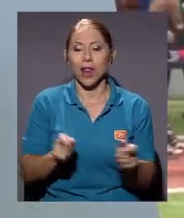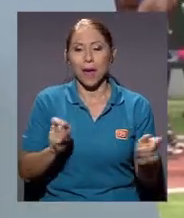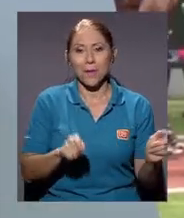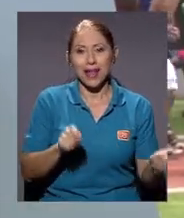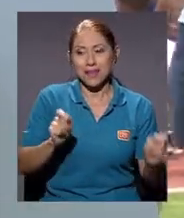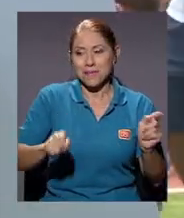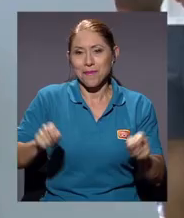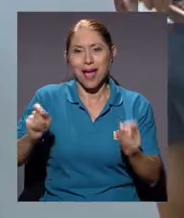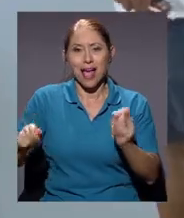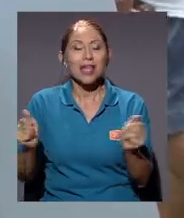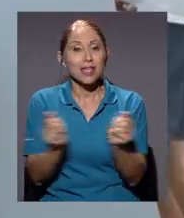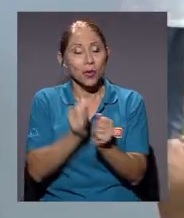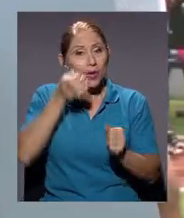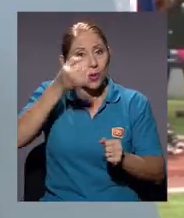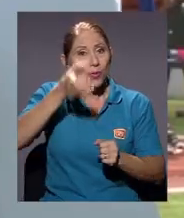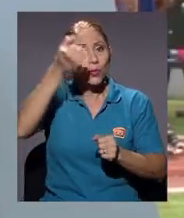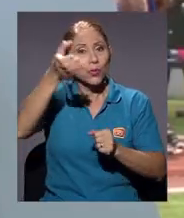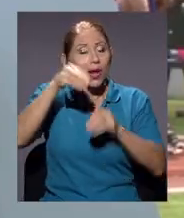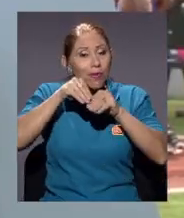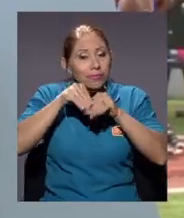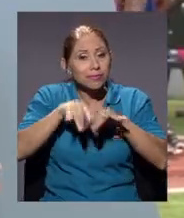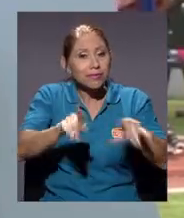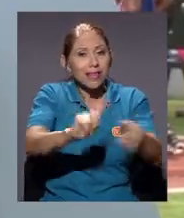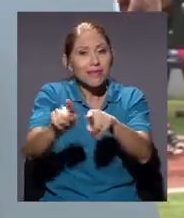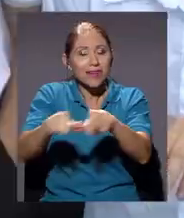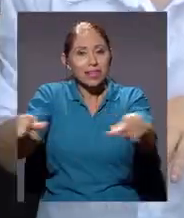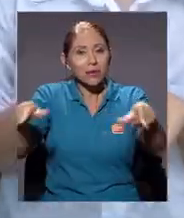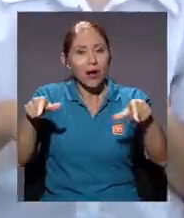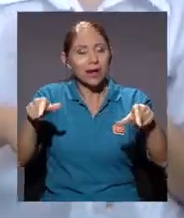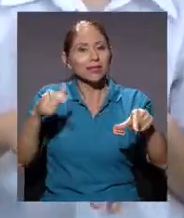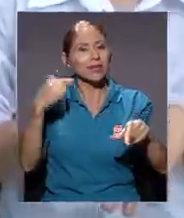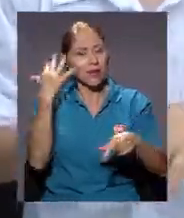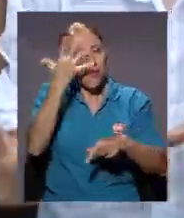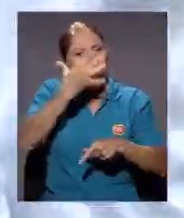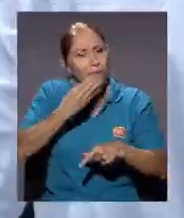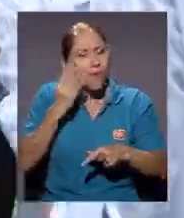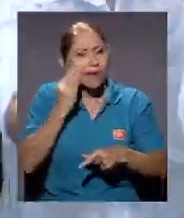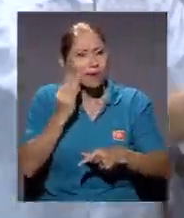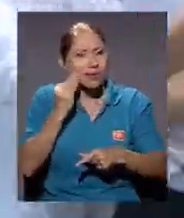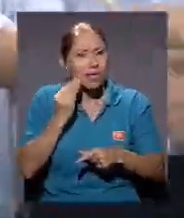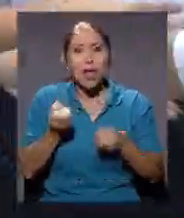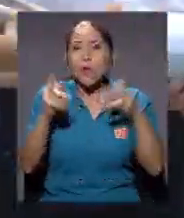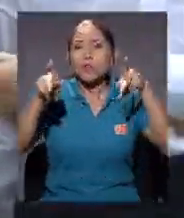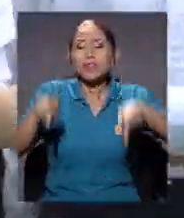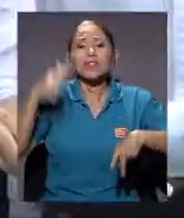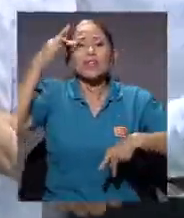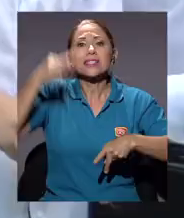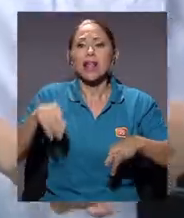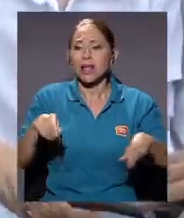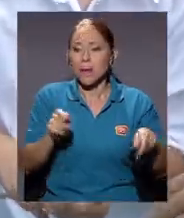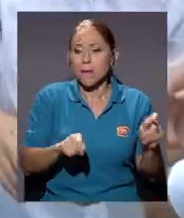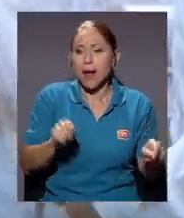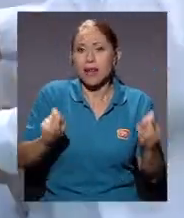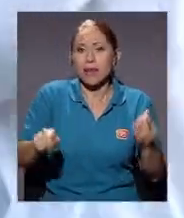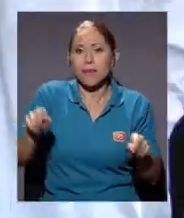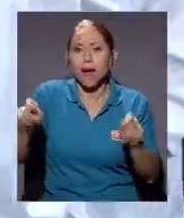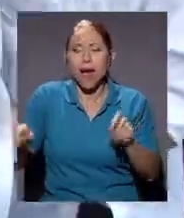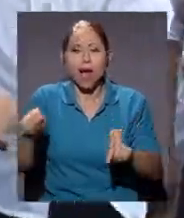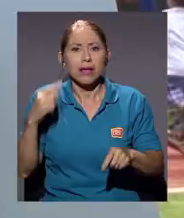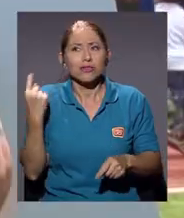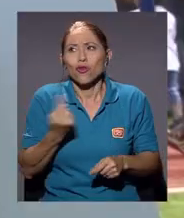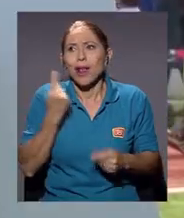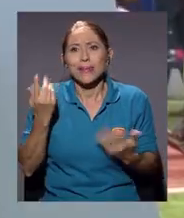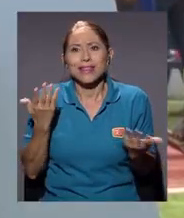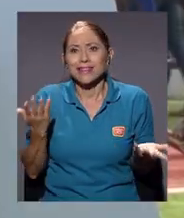y la cultura a diferentes lugares, es una experiencia muy grata porque muchas personas creen que la marimba solo se conoce o